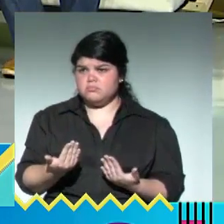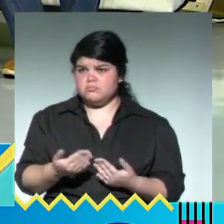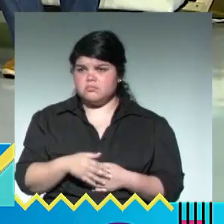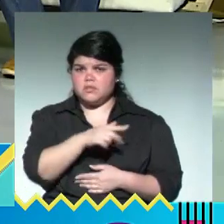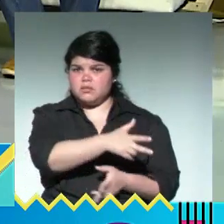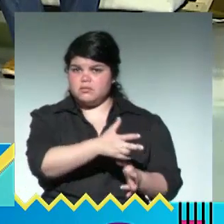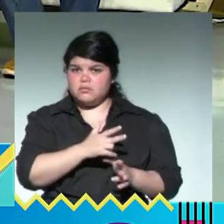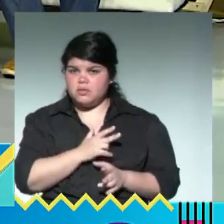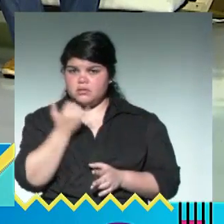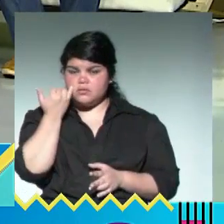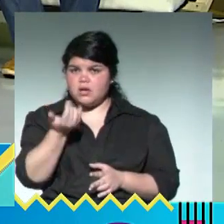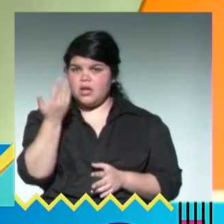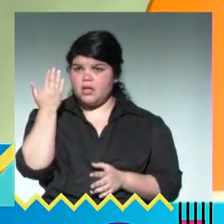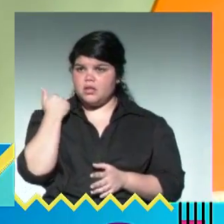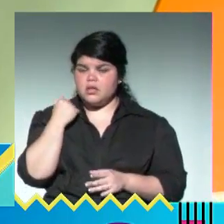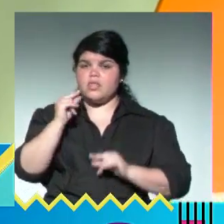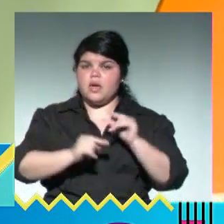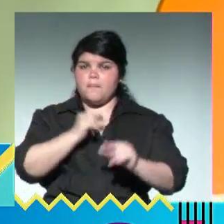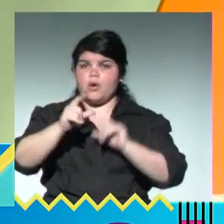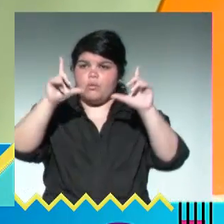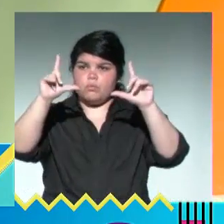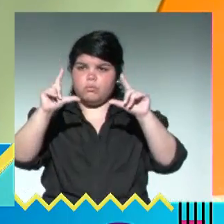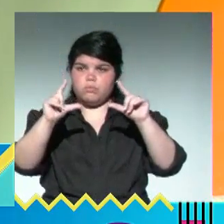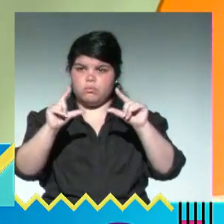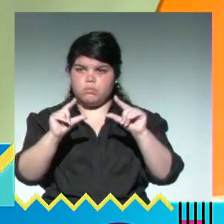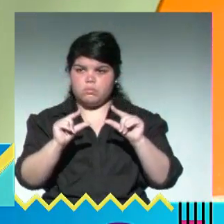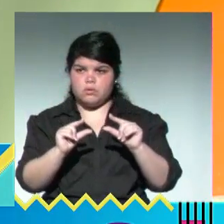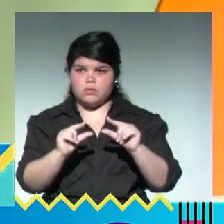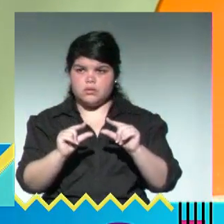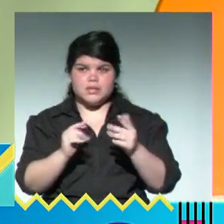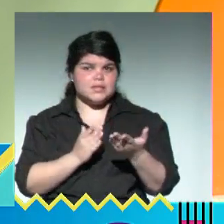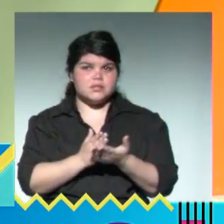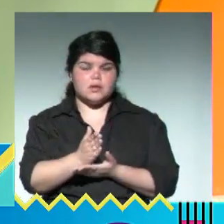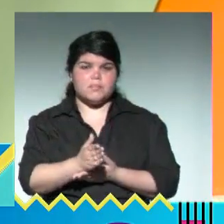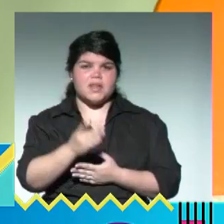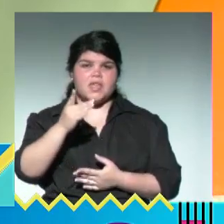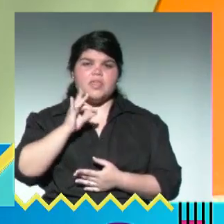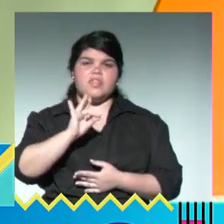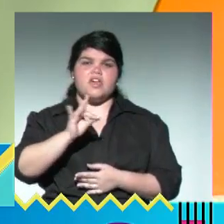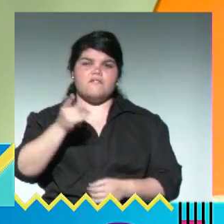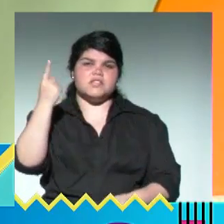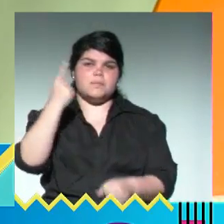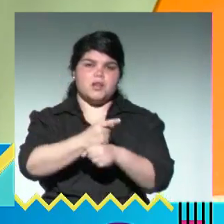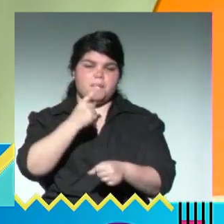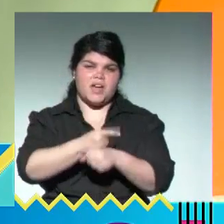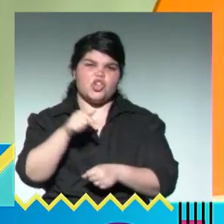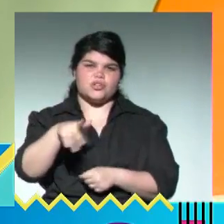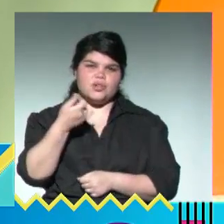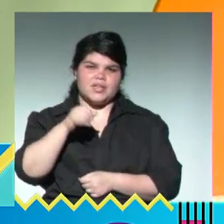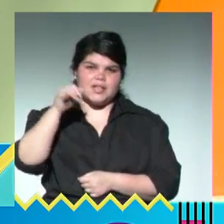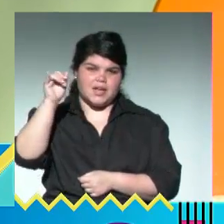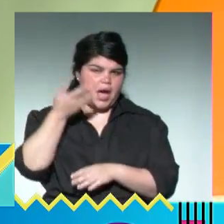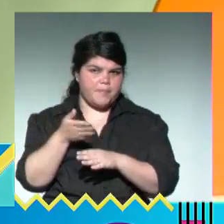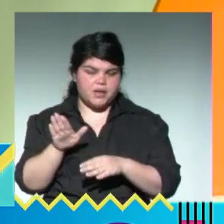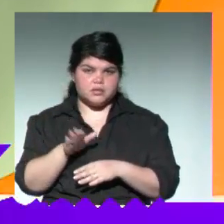primer bloque también, que vienen bajando gradualmente, vienen sobrecumpliendo la meta, siempre hablando del déficit primario, obviamente, claro, sin tener en cuenta los intereses. Y